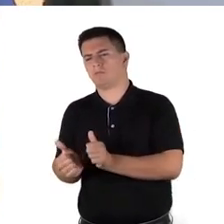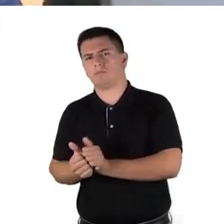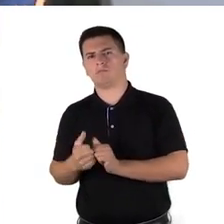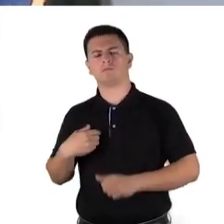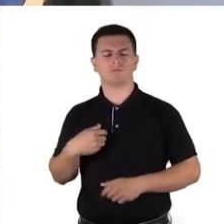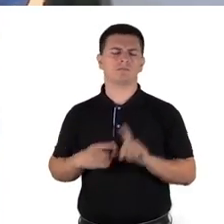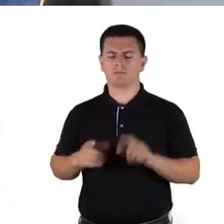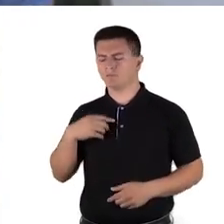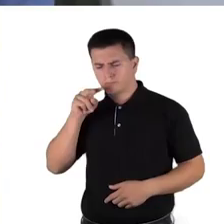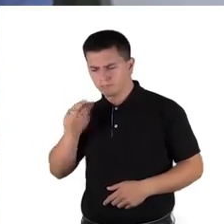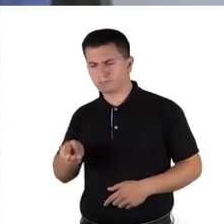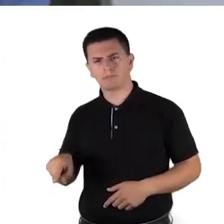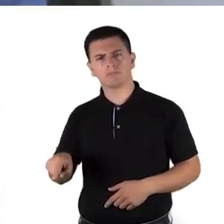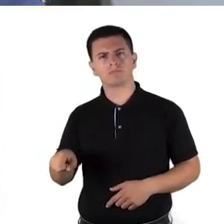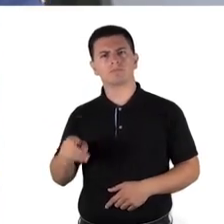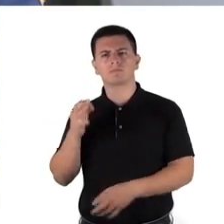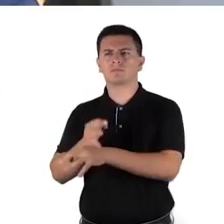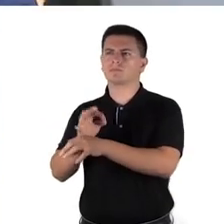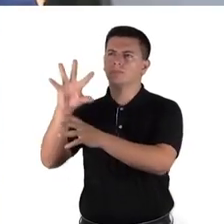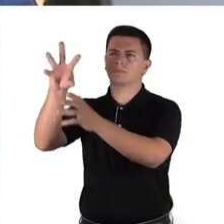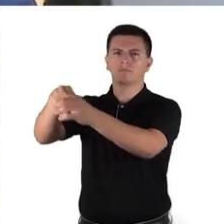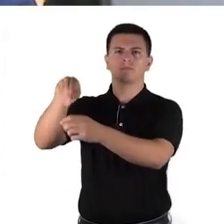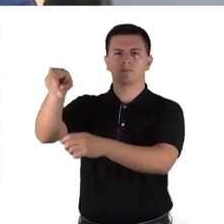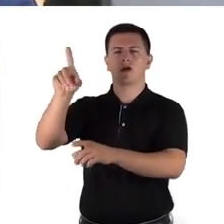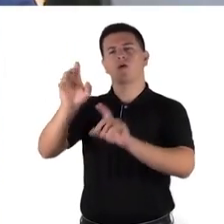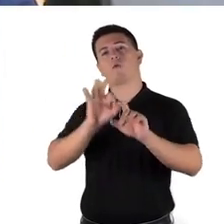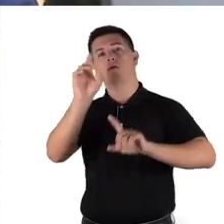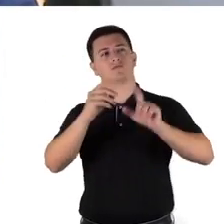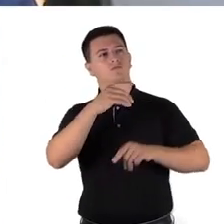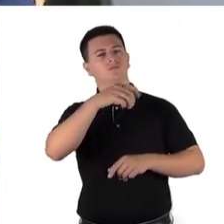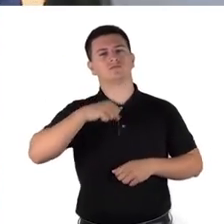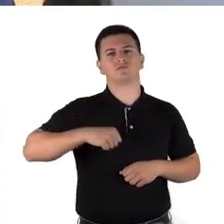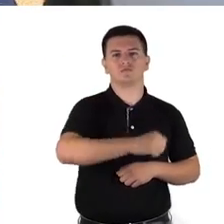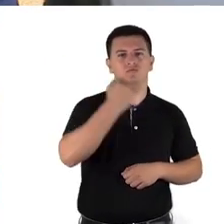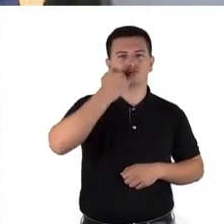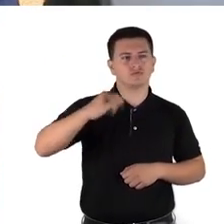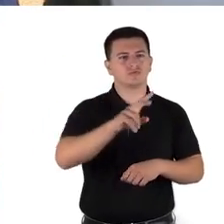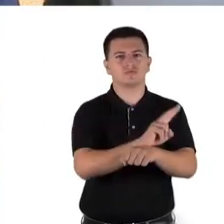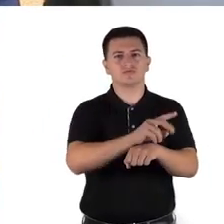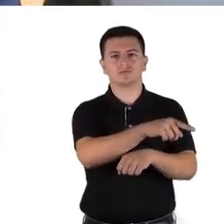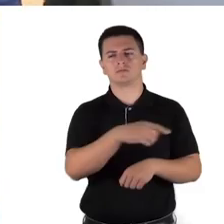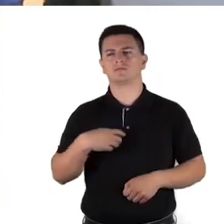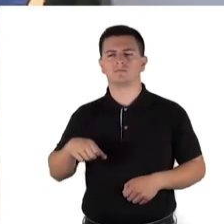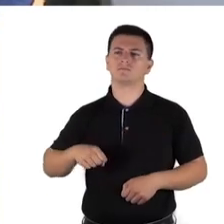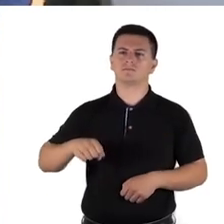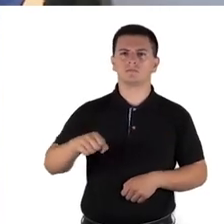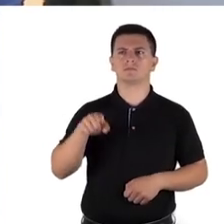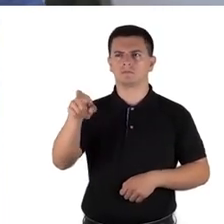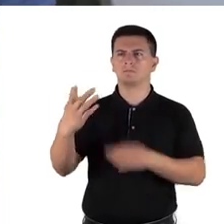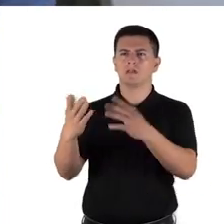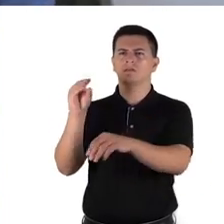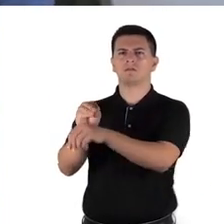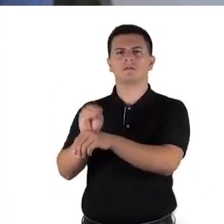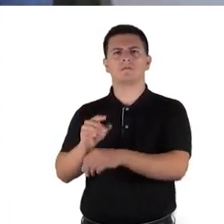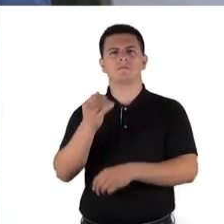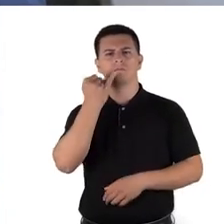tienen posibilidad de compartir, digamos, de alguna forma, y ven que sus hijos a lo mejor tienen una rutina en la escuela o en la guardería o en alguna institución